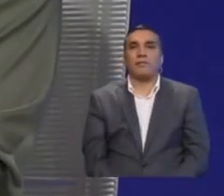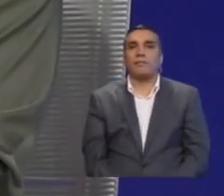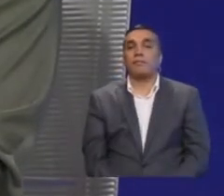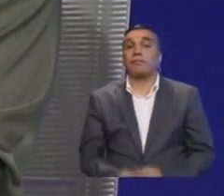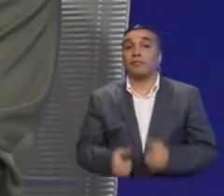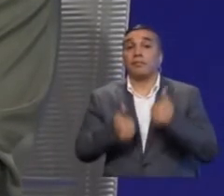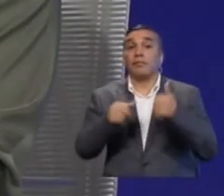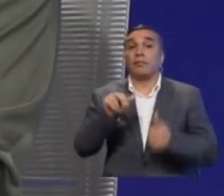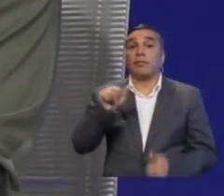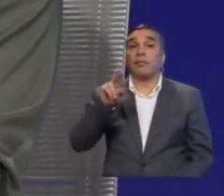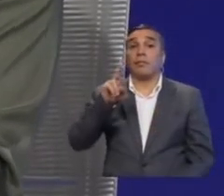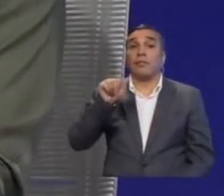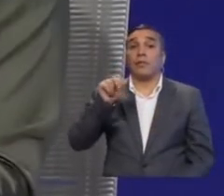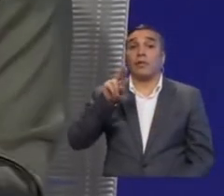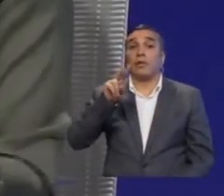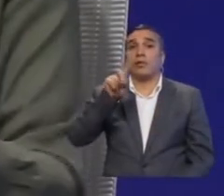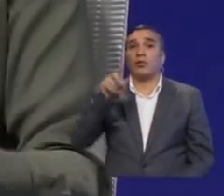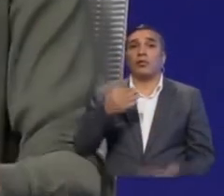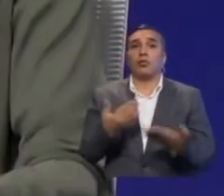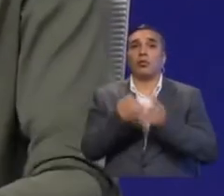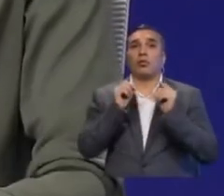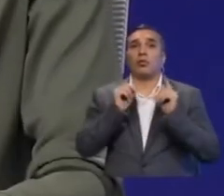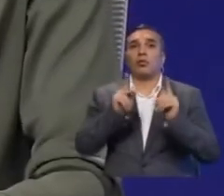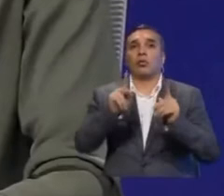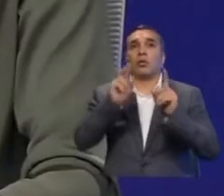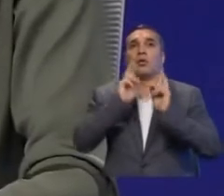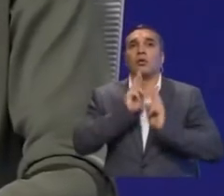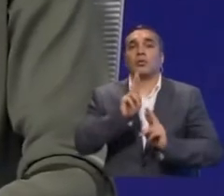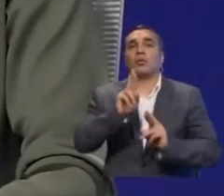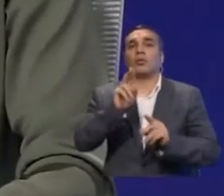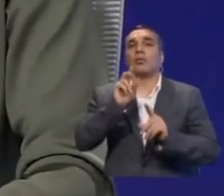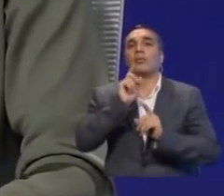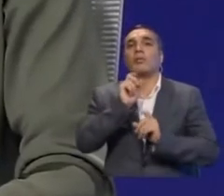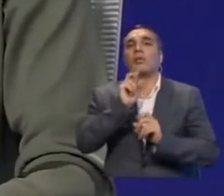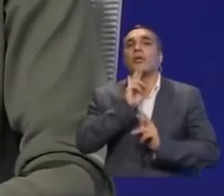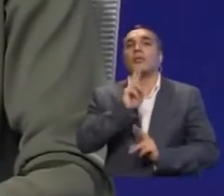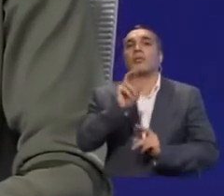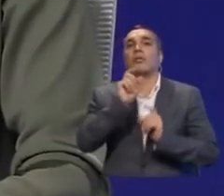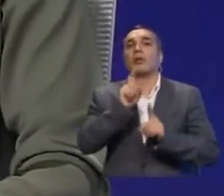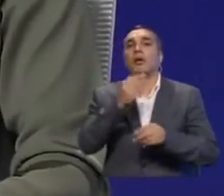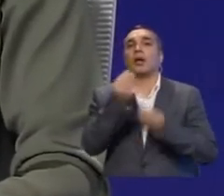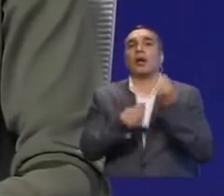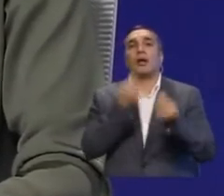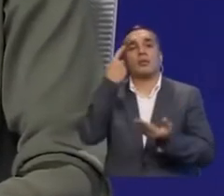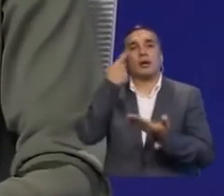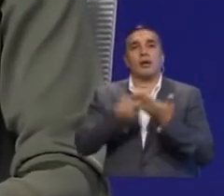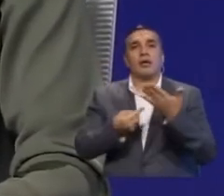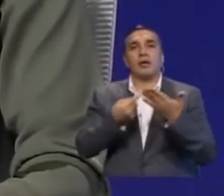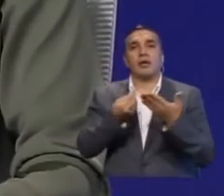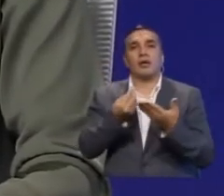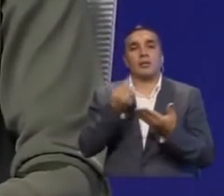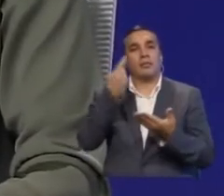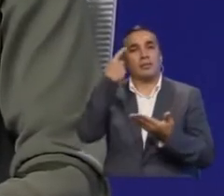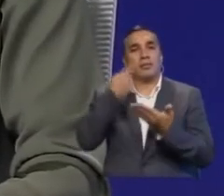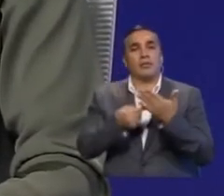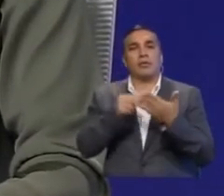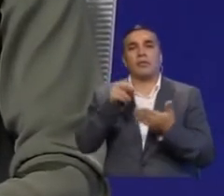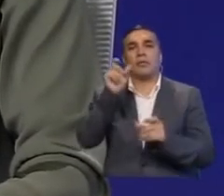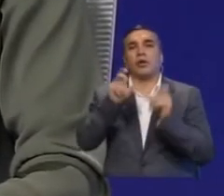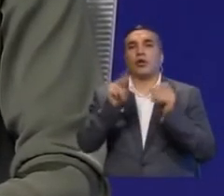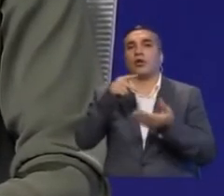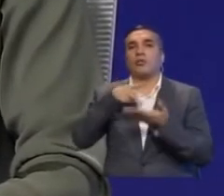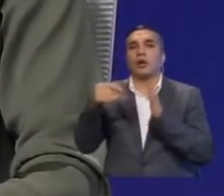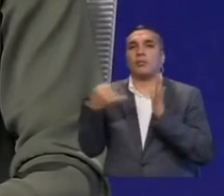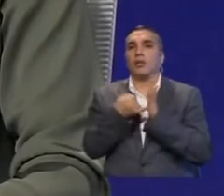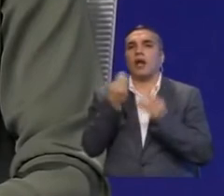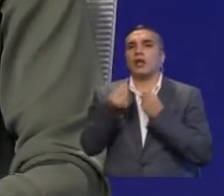Candidata Arauz, nueva oportunidad para que responda la pregunta de hace un momento. ¿Qué hará para evitar la evasión